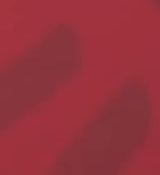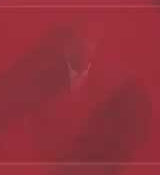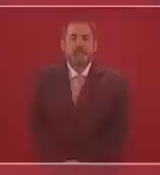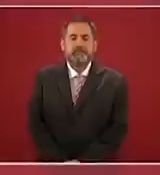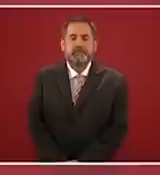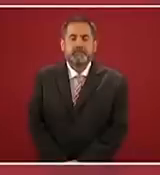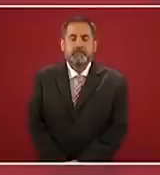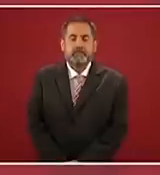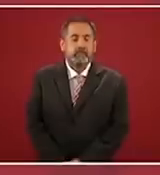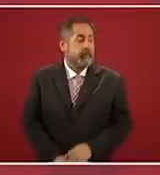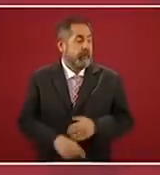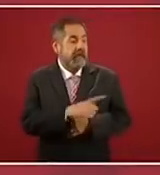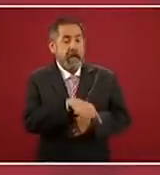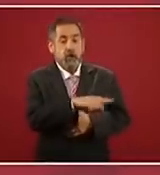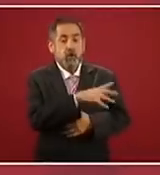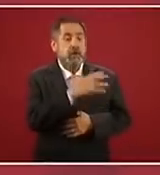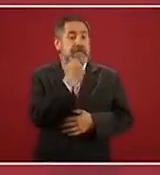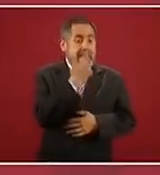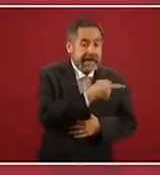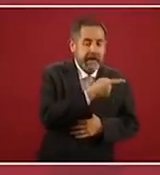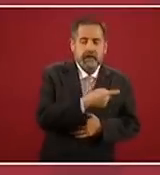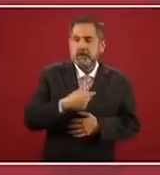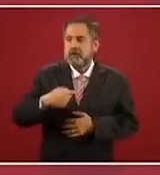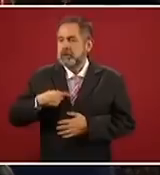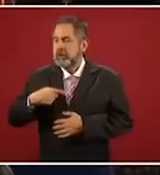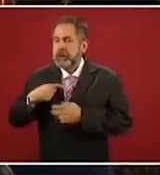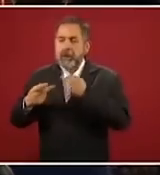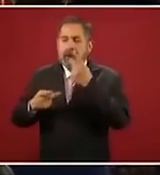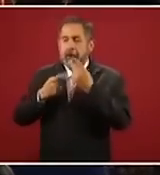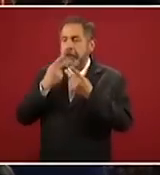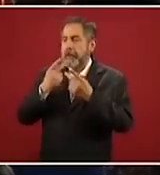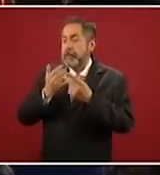que se entendiera como algo ofensivo.